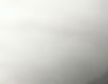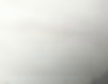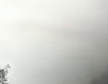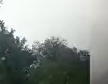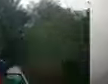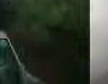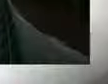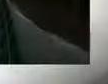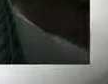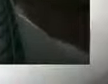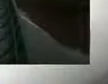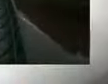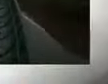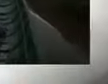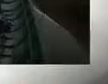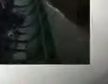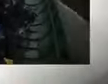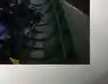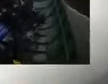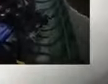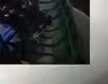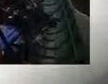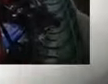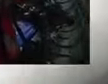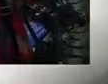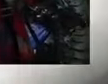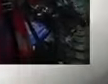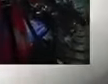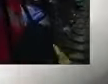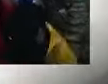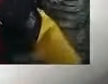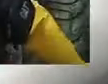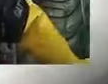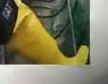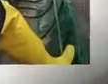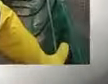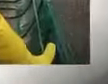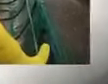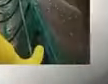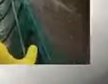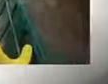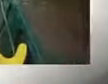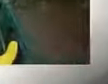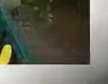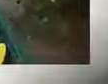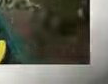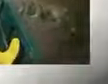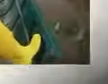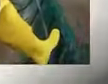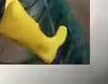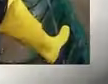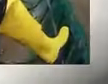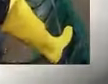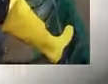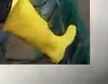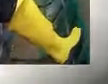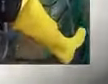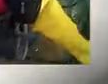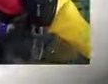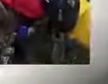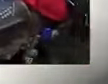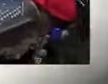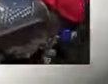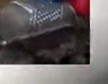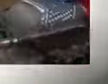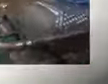salud, en su mayoría pertenecientes al resguardo: médico, enfermera, odontólogo, higienista oral, bacteriólogos,